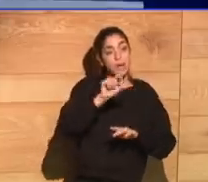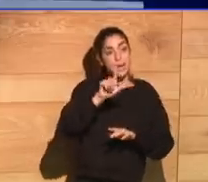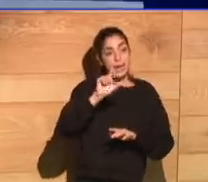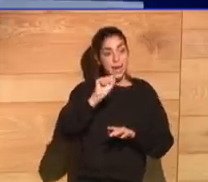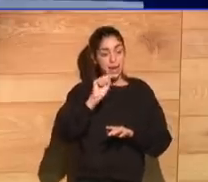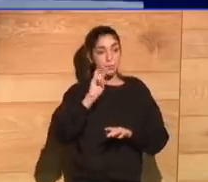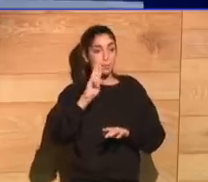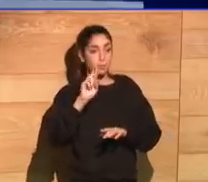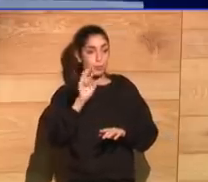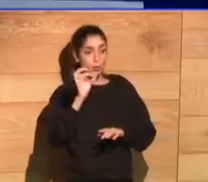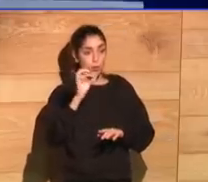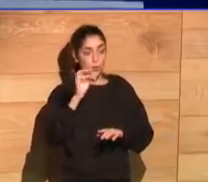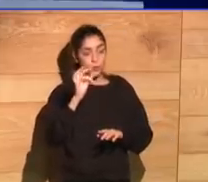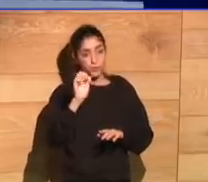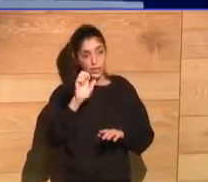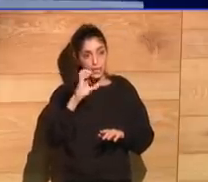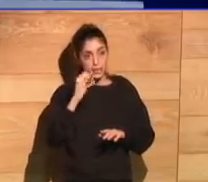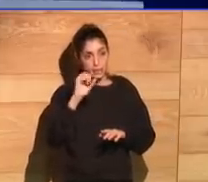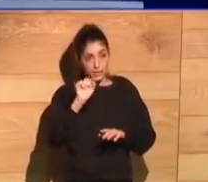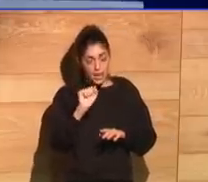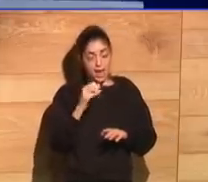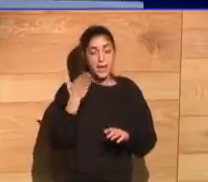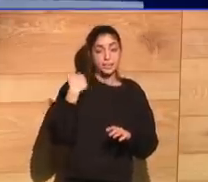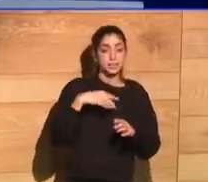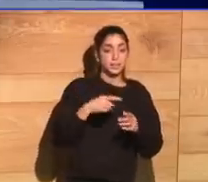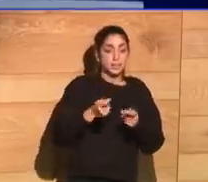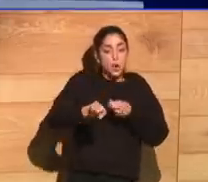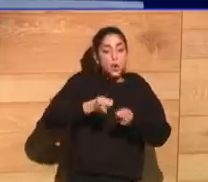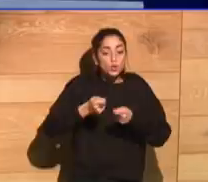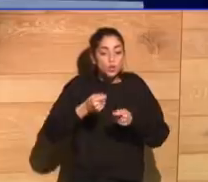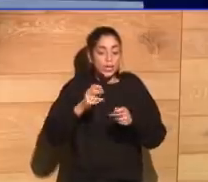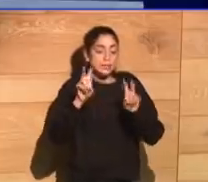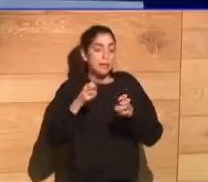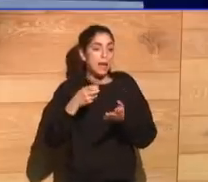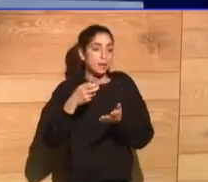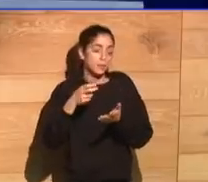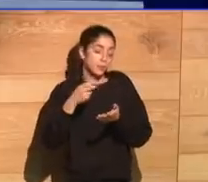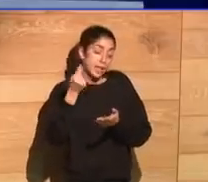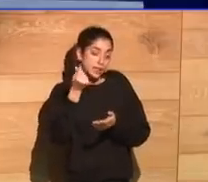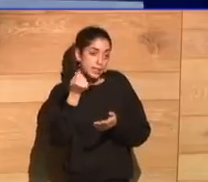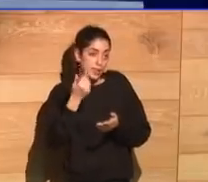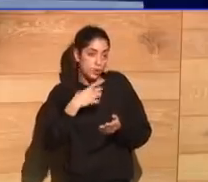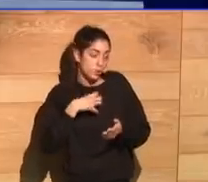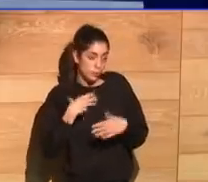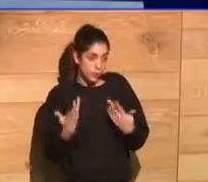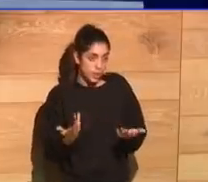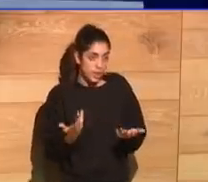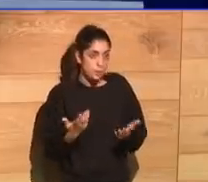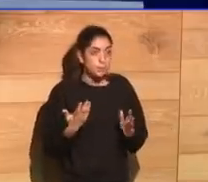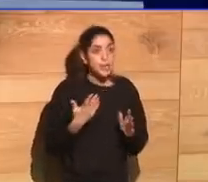A todavía, un director para poder manejar esos presupuestos enormes. Él tenía en ese momento 40 y pico años, no lo sé, en torno a